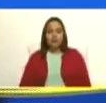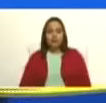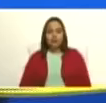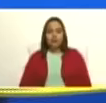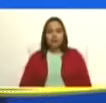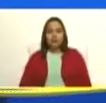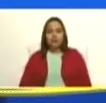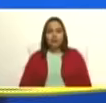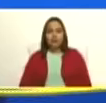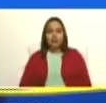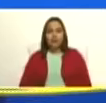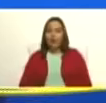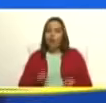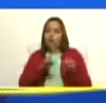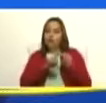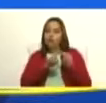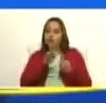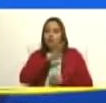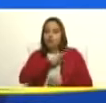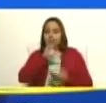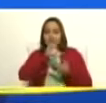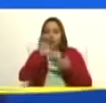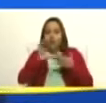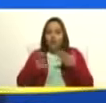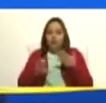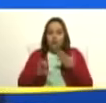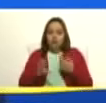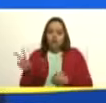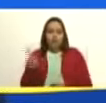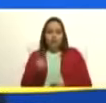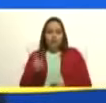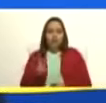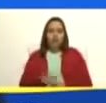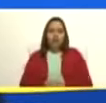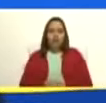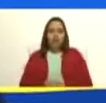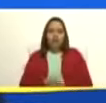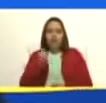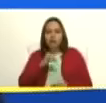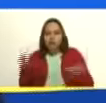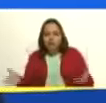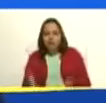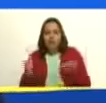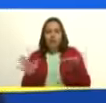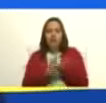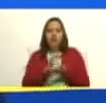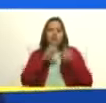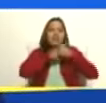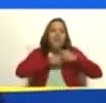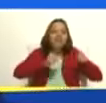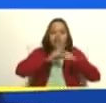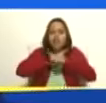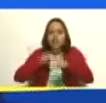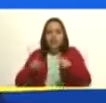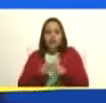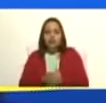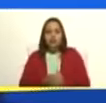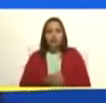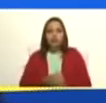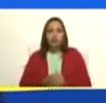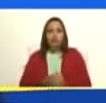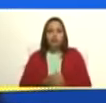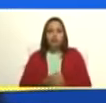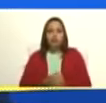Si una de las cosas que caracterizaba a Venezuela era el empuje de esa diversidad